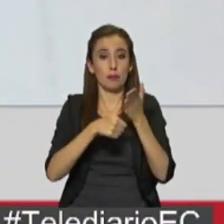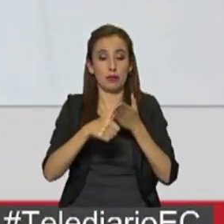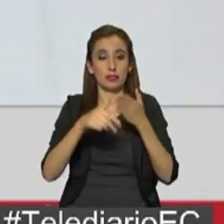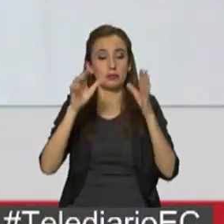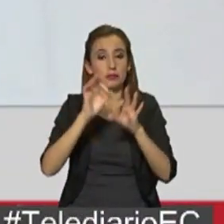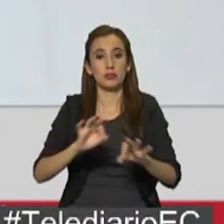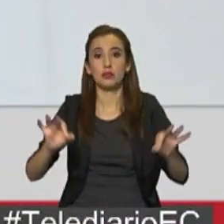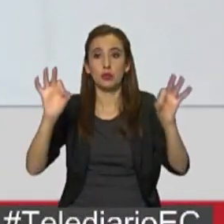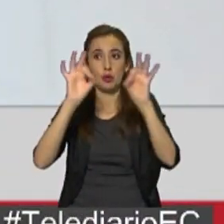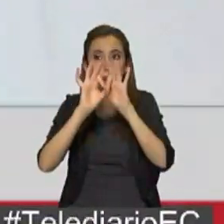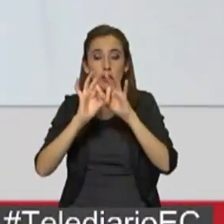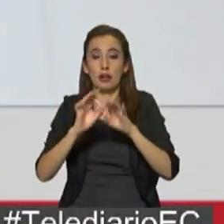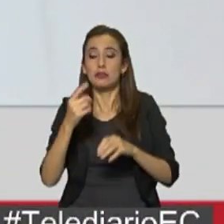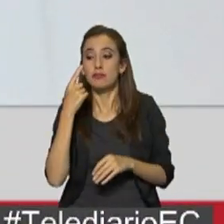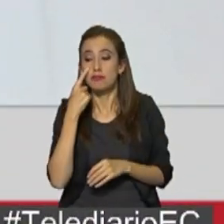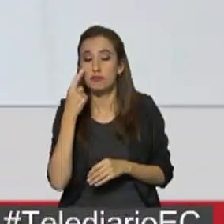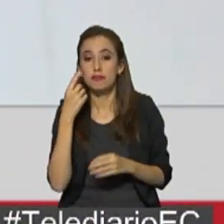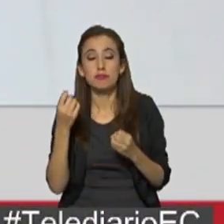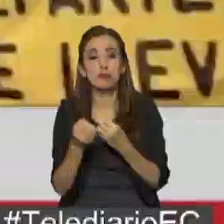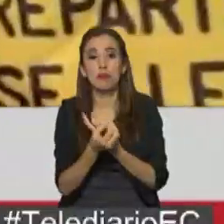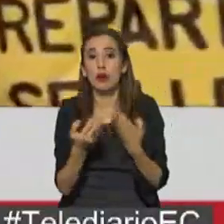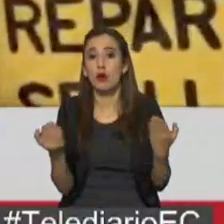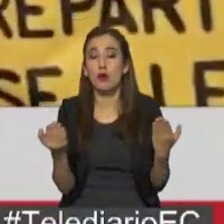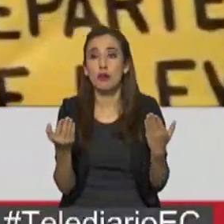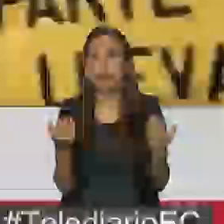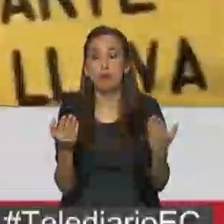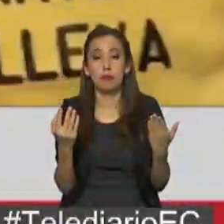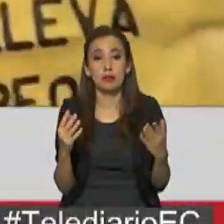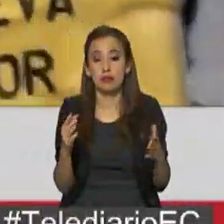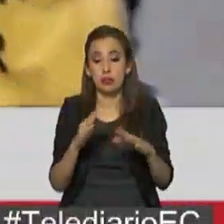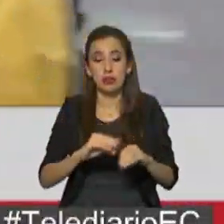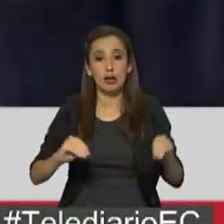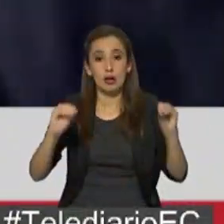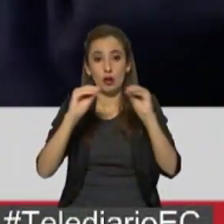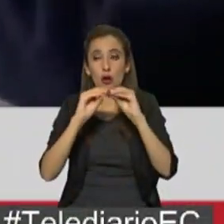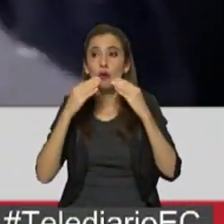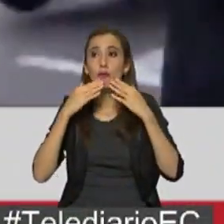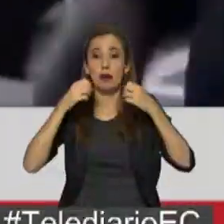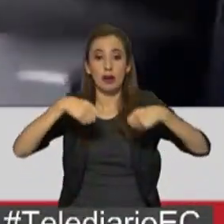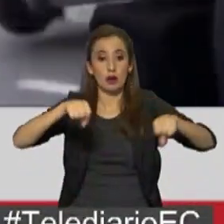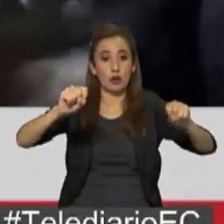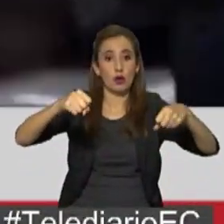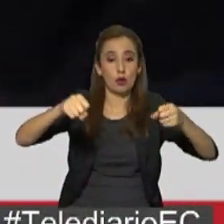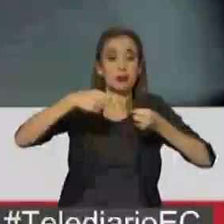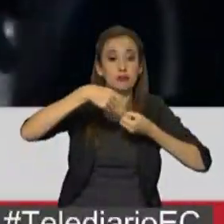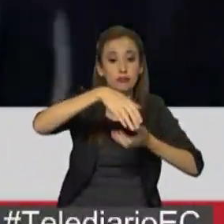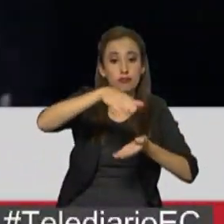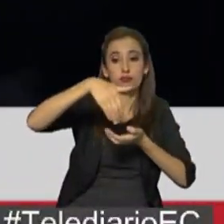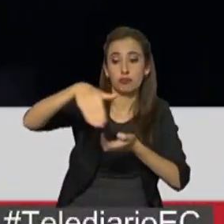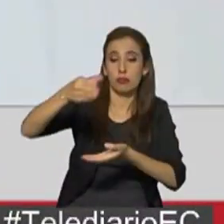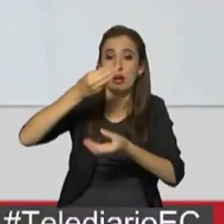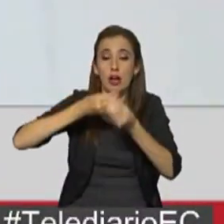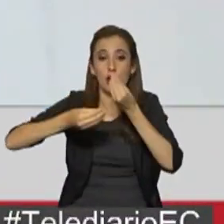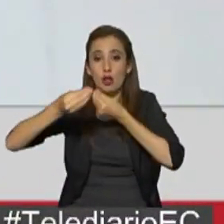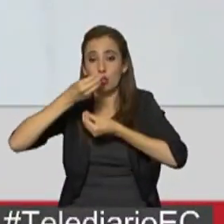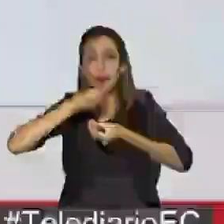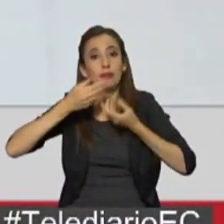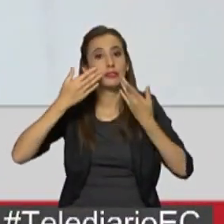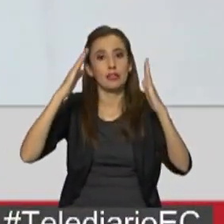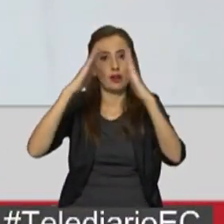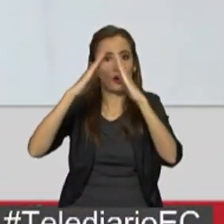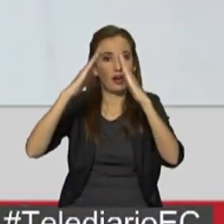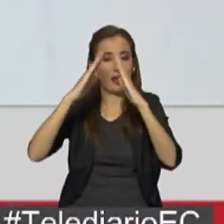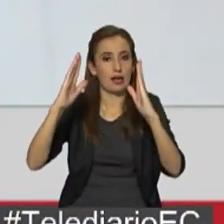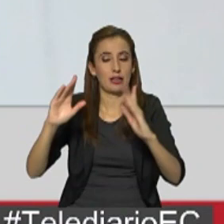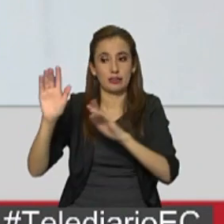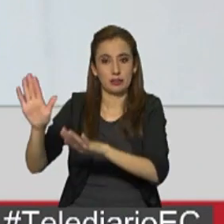necesario también observar las nuevas tendencias que se han generado como entrega su domicilio de aprovecharlas una de